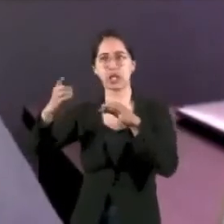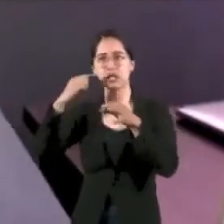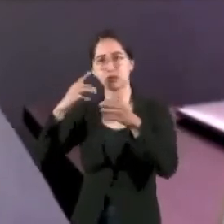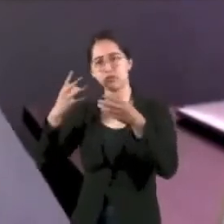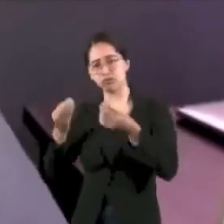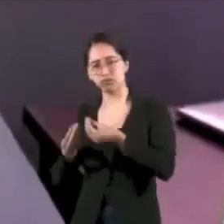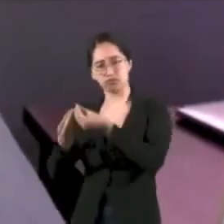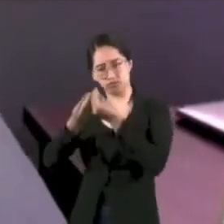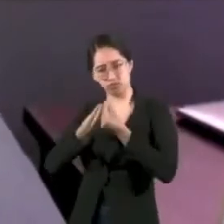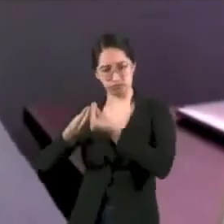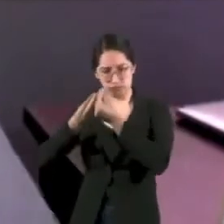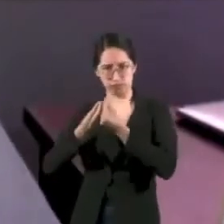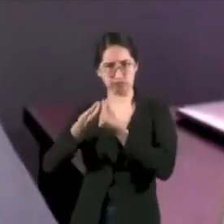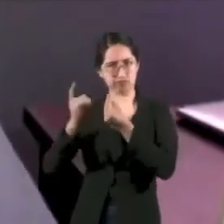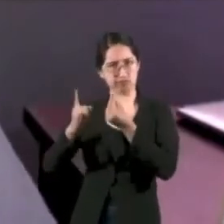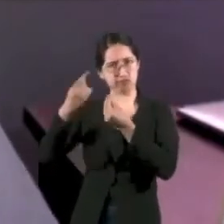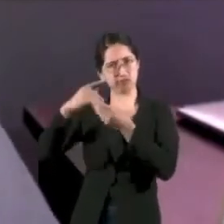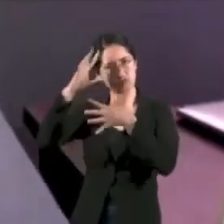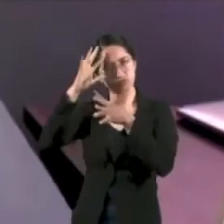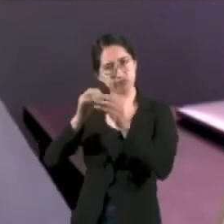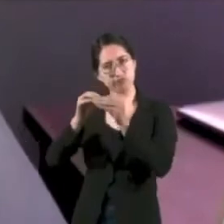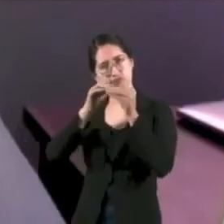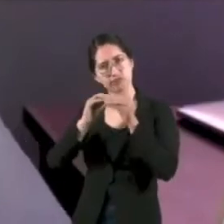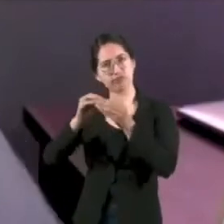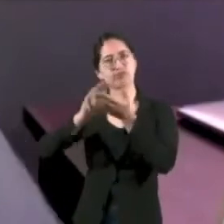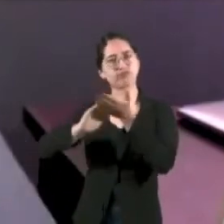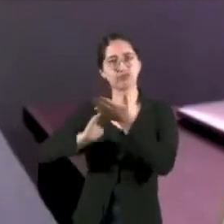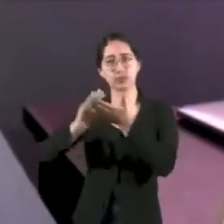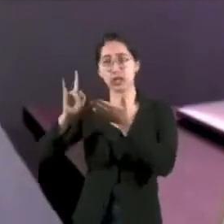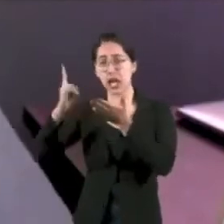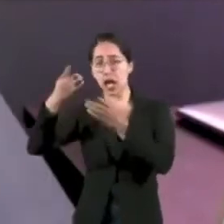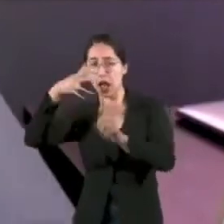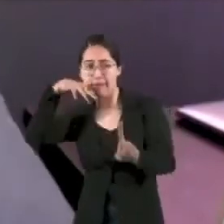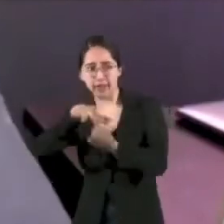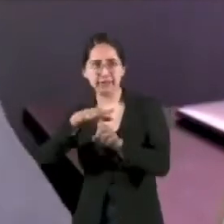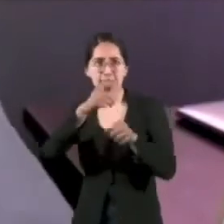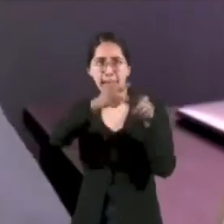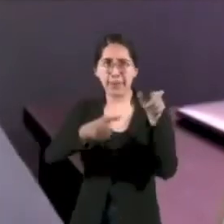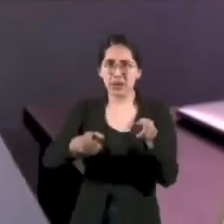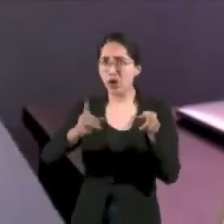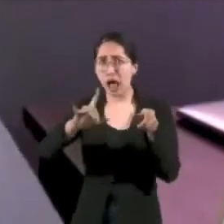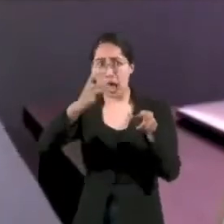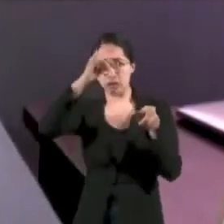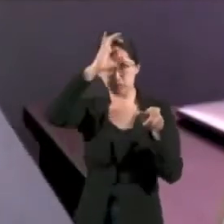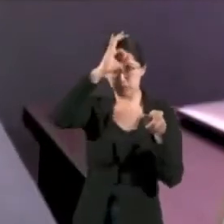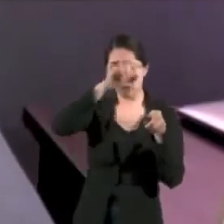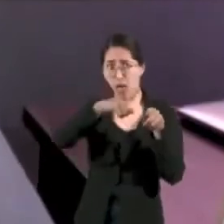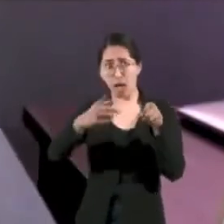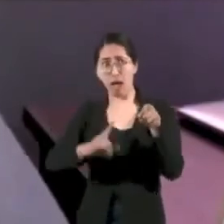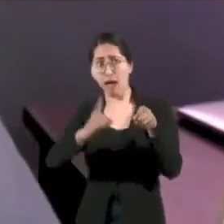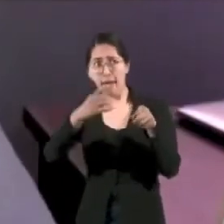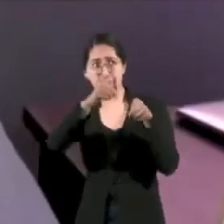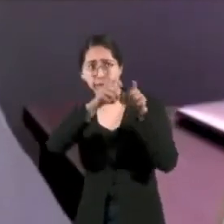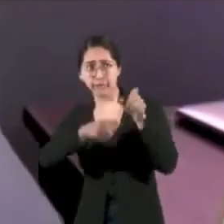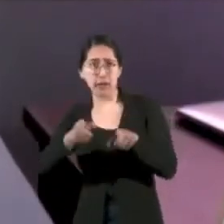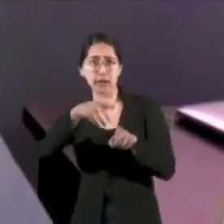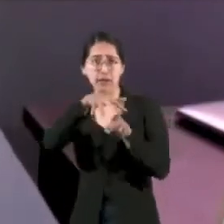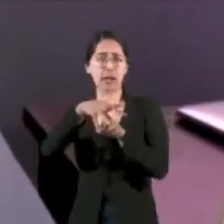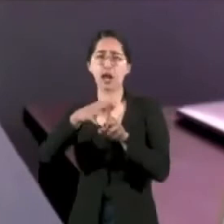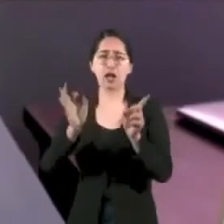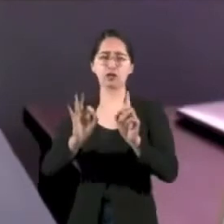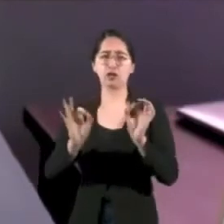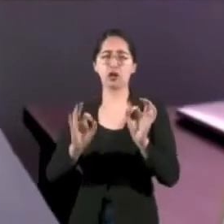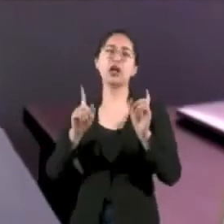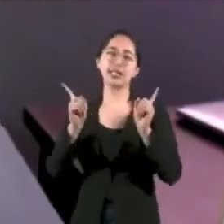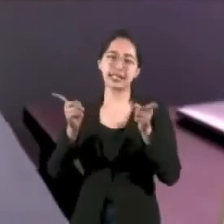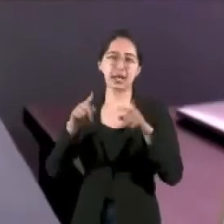guerra si afectaba a la población civil. Incluso en esa conferencia hay un compañero sancionado que está por ahí,